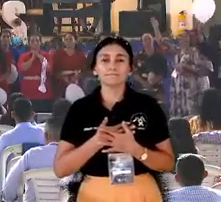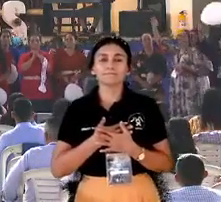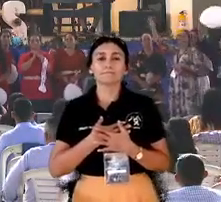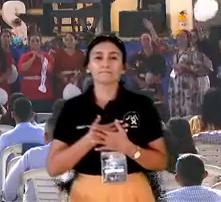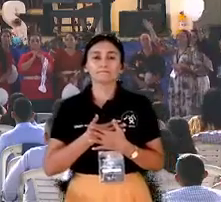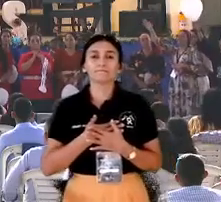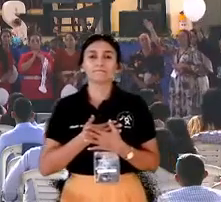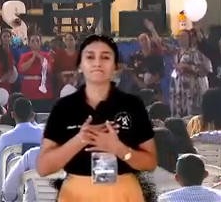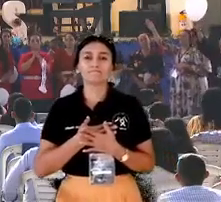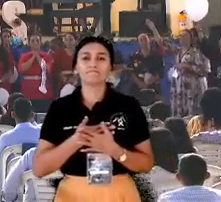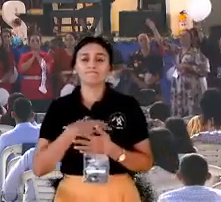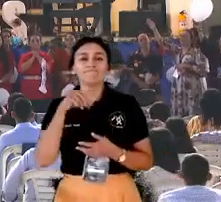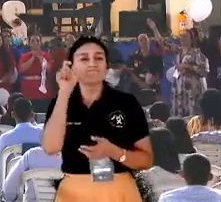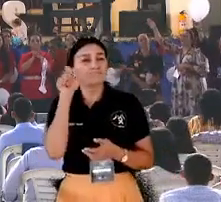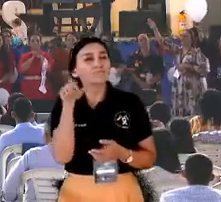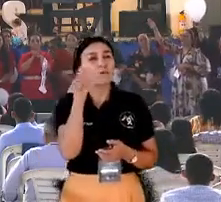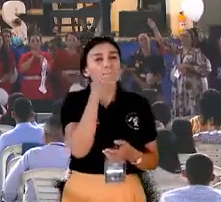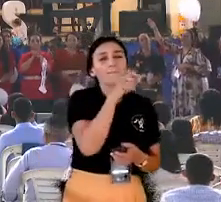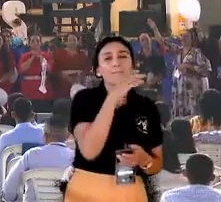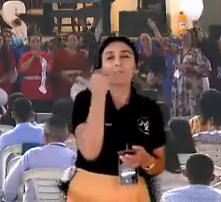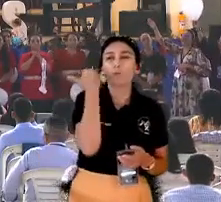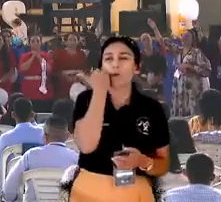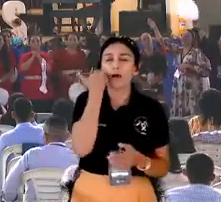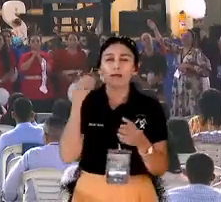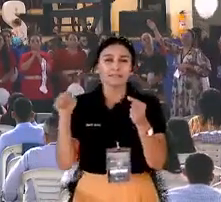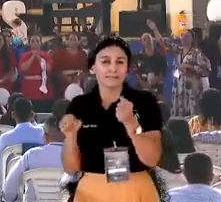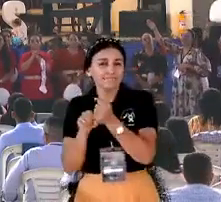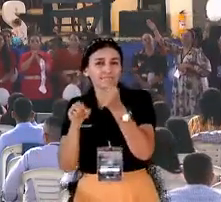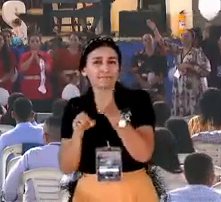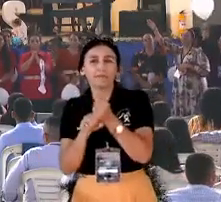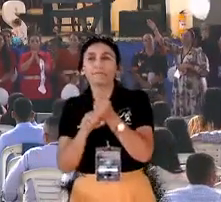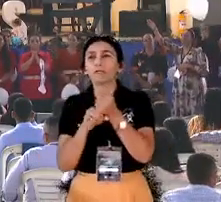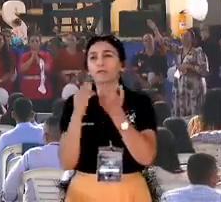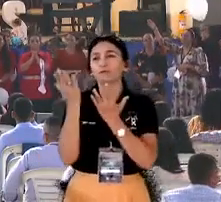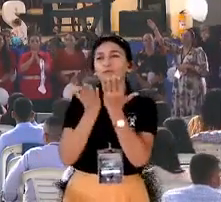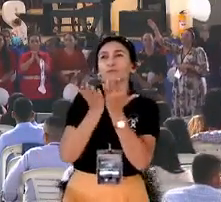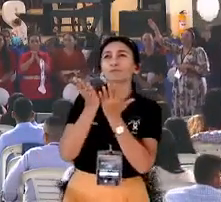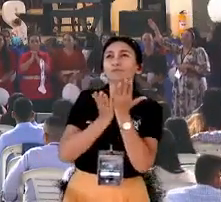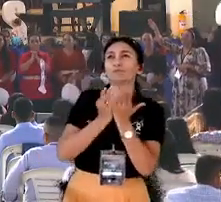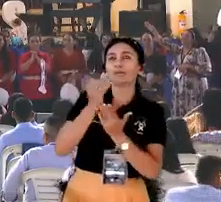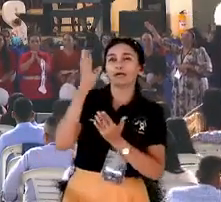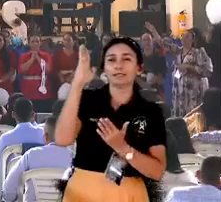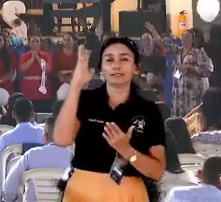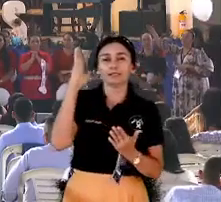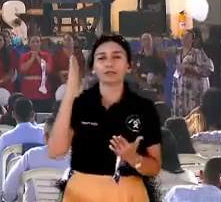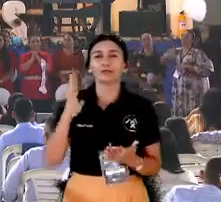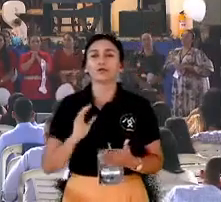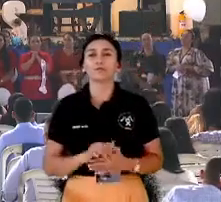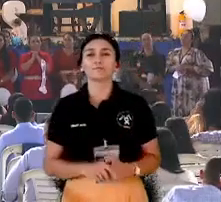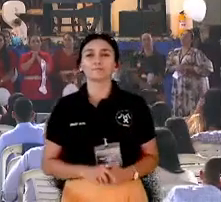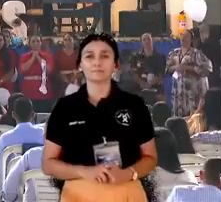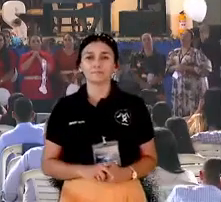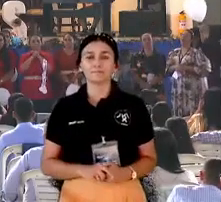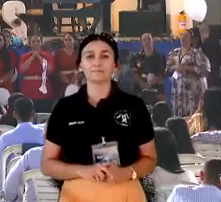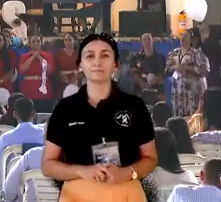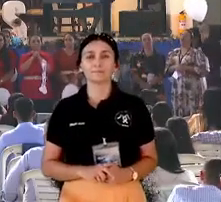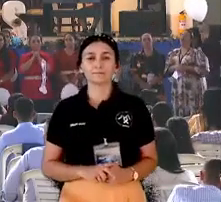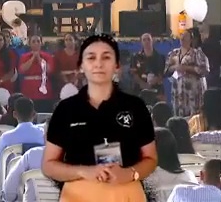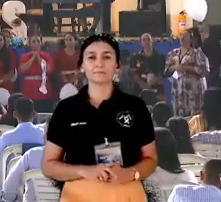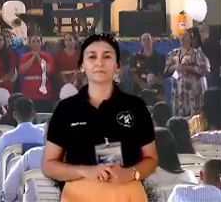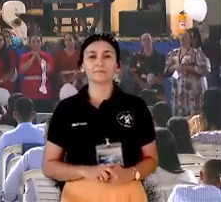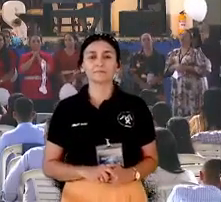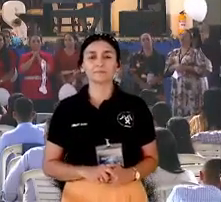Arelis Palacios, Estela Orozco, Marcela Soto, Flor Ángela Pico, Marisol Gil,